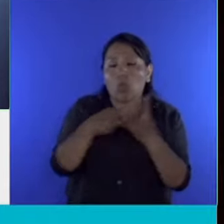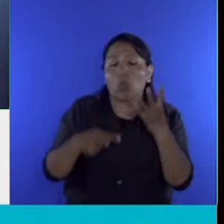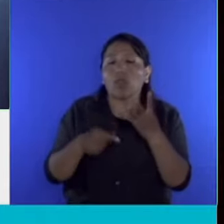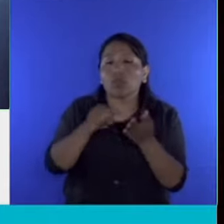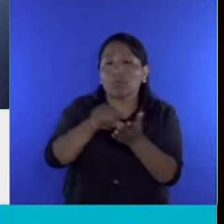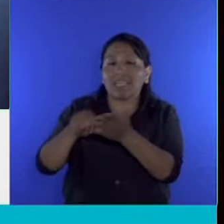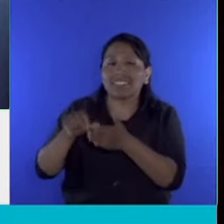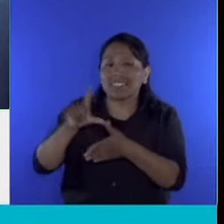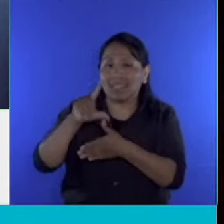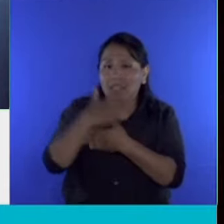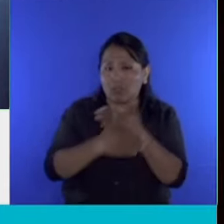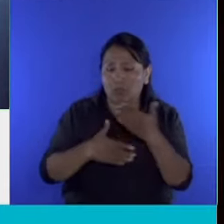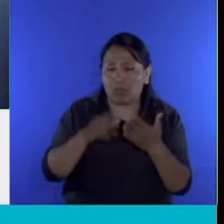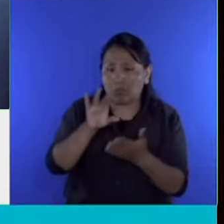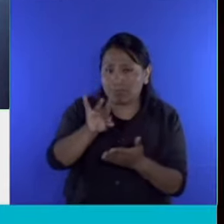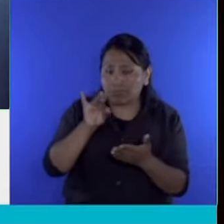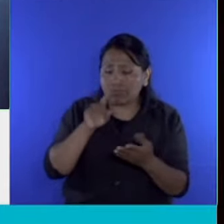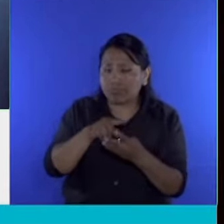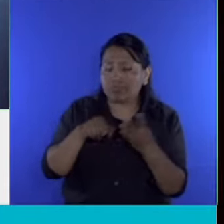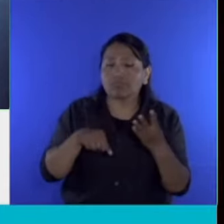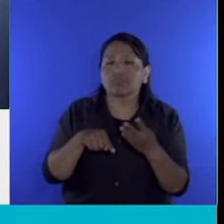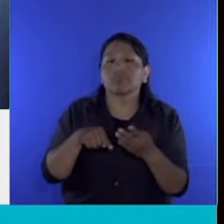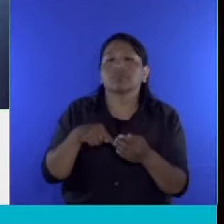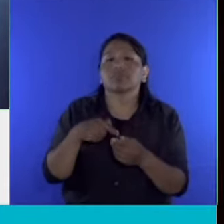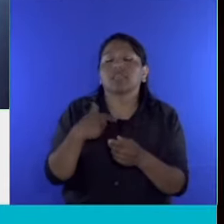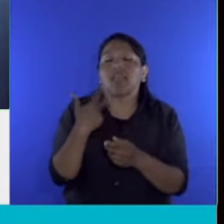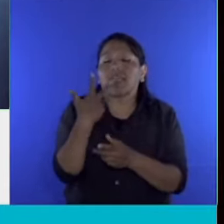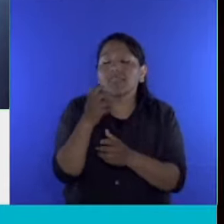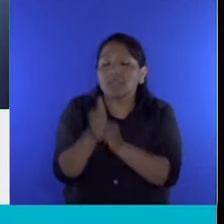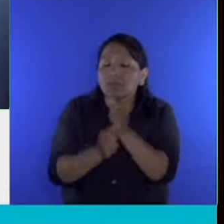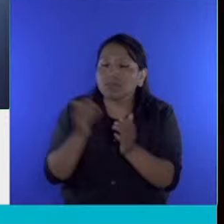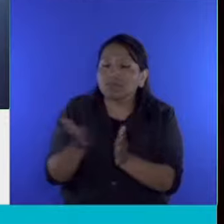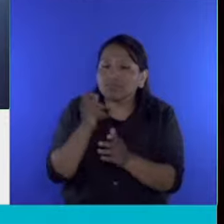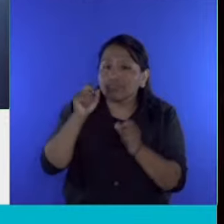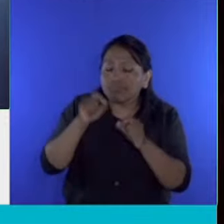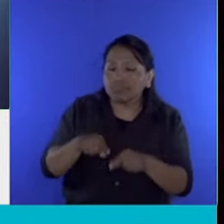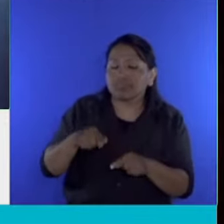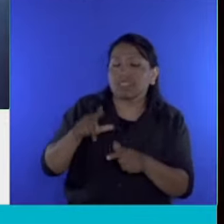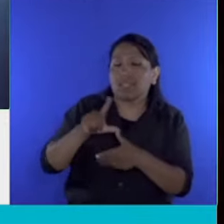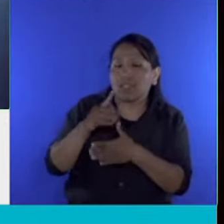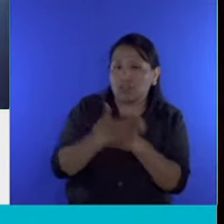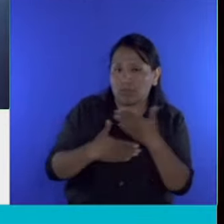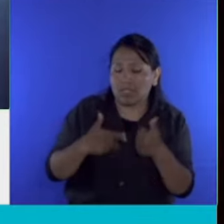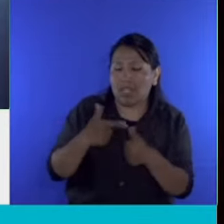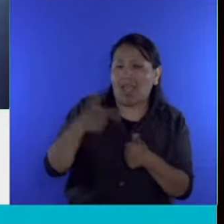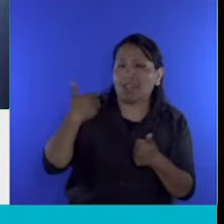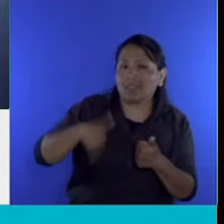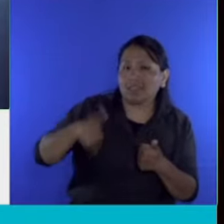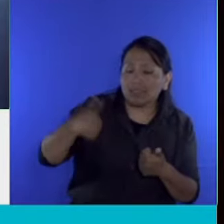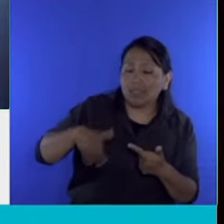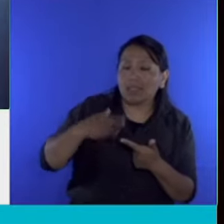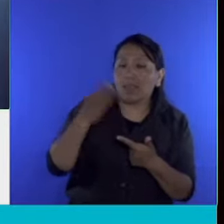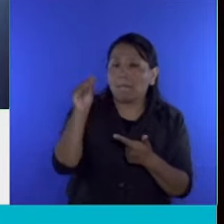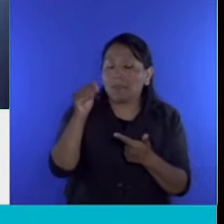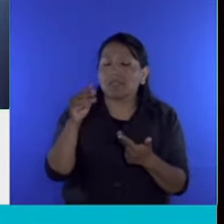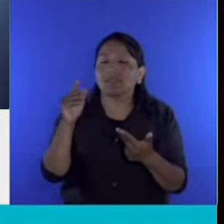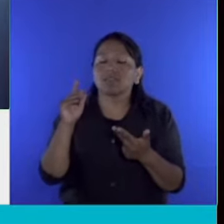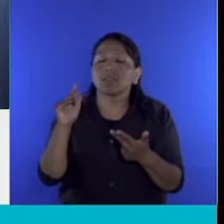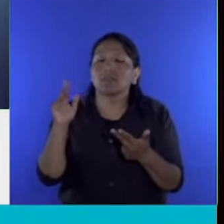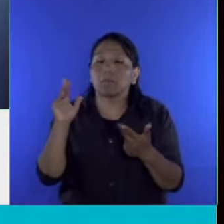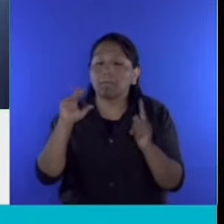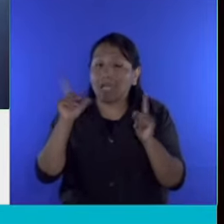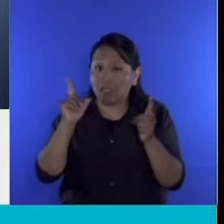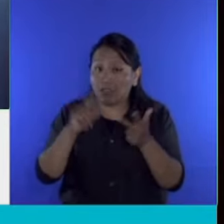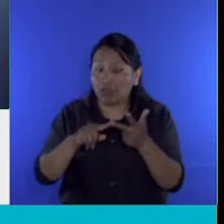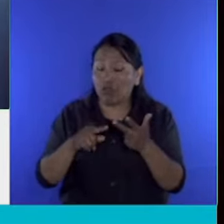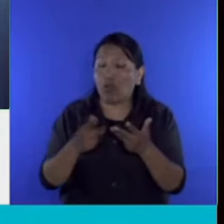de latinoamérica tomando las tres principales industrias desarroll de latinoamérica que son Argentina Brasil y México